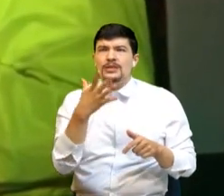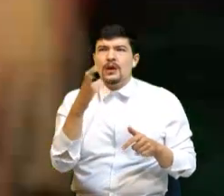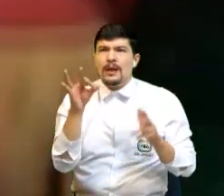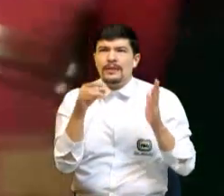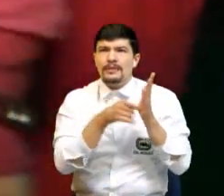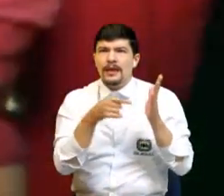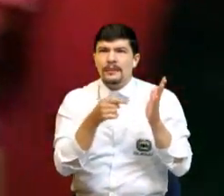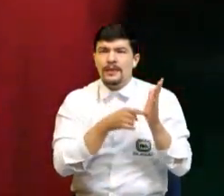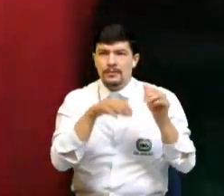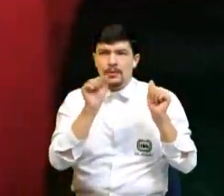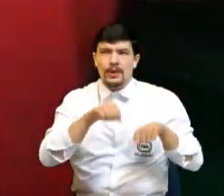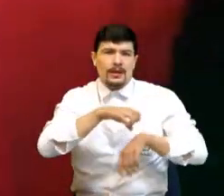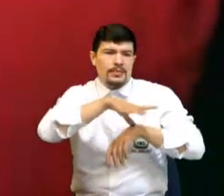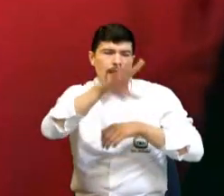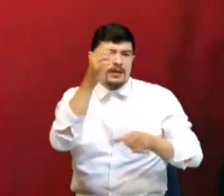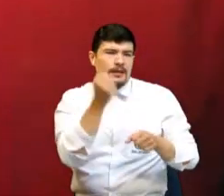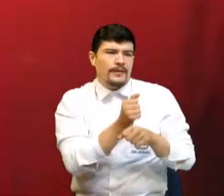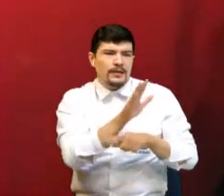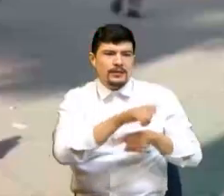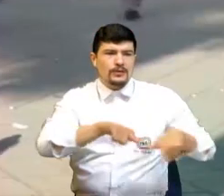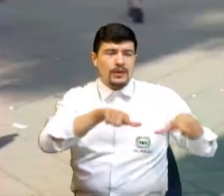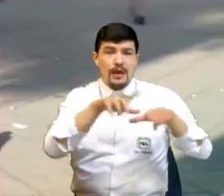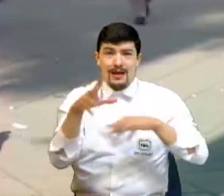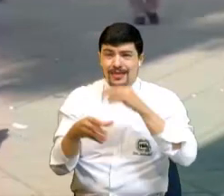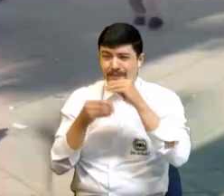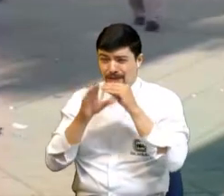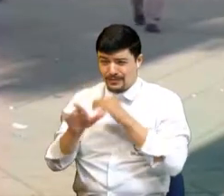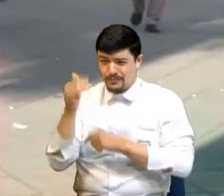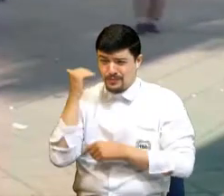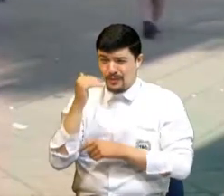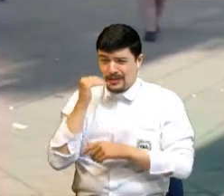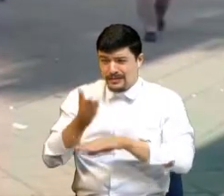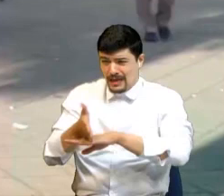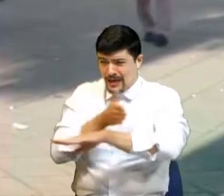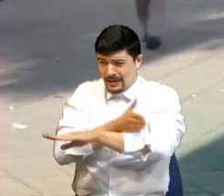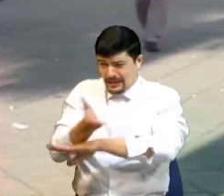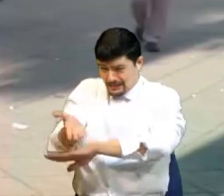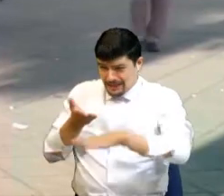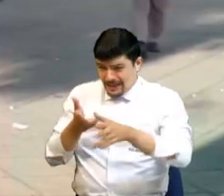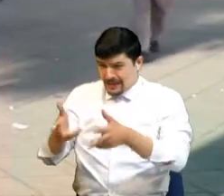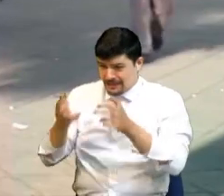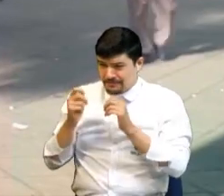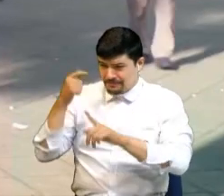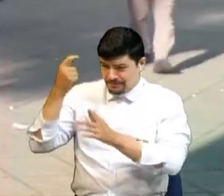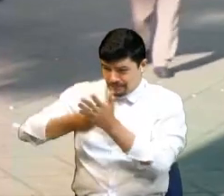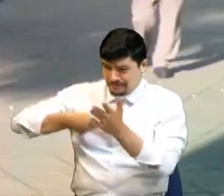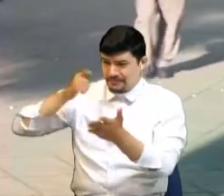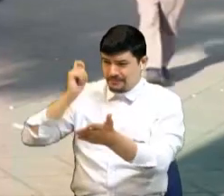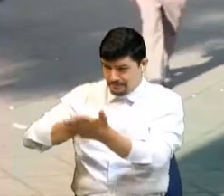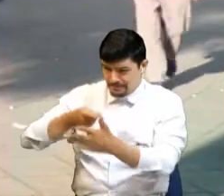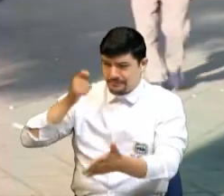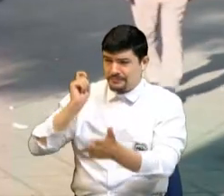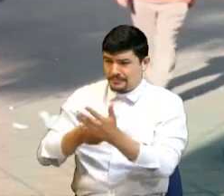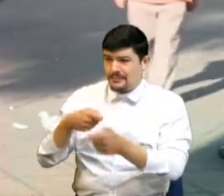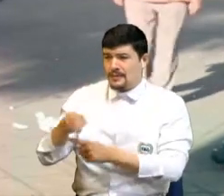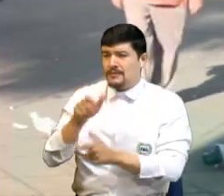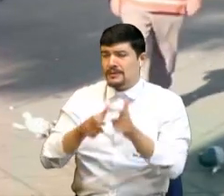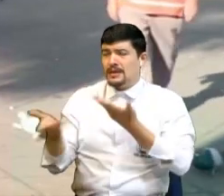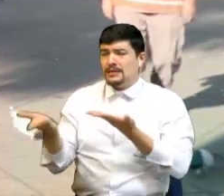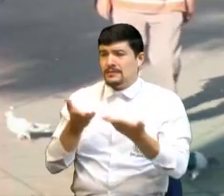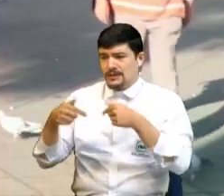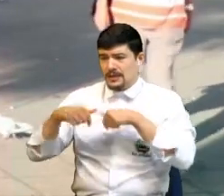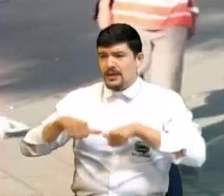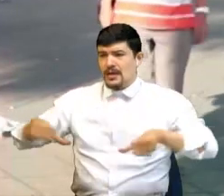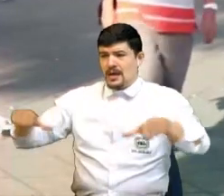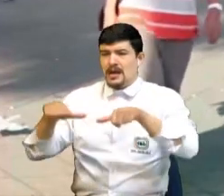dejarlas trabajar allí de la misma manera estas mujeres venían exigiendo unas cuotas extorsivas a quienes ofrecían estos servicios por zonas